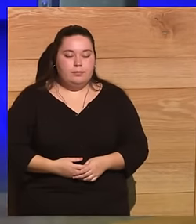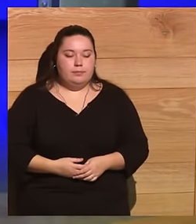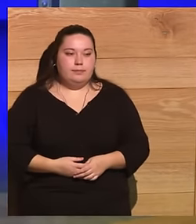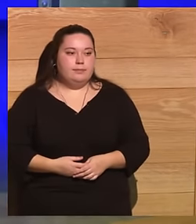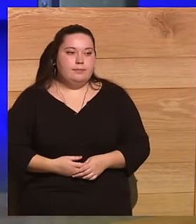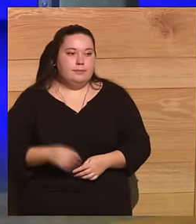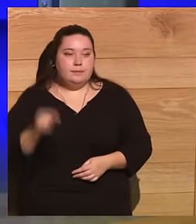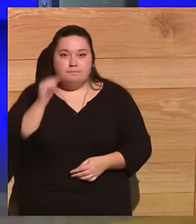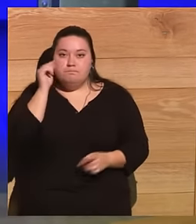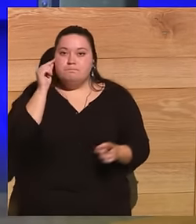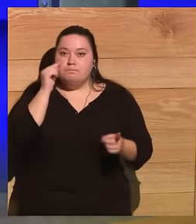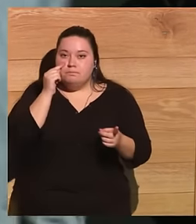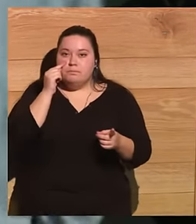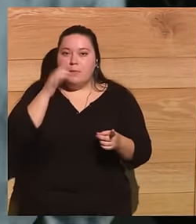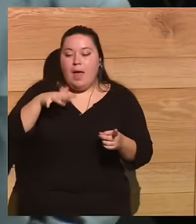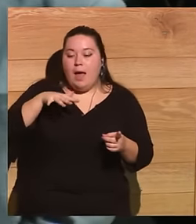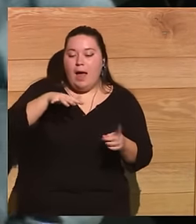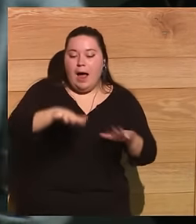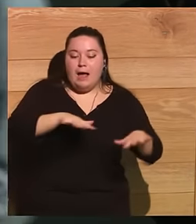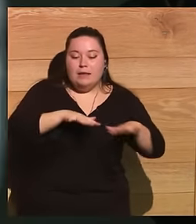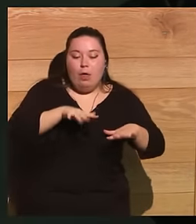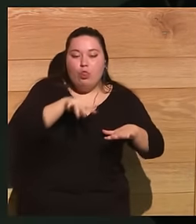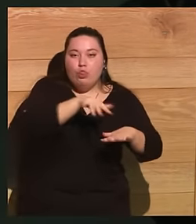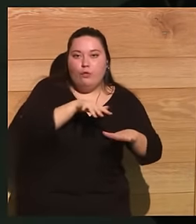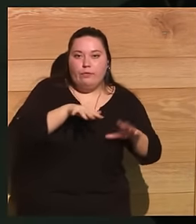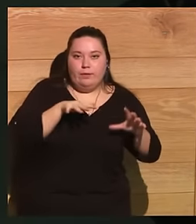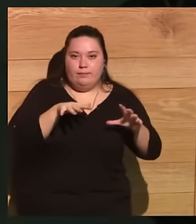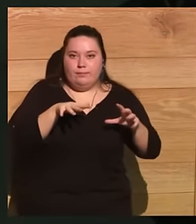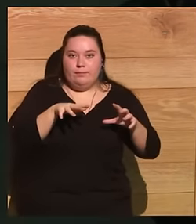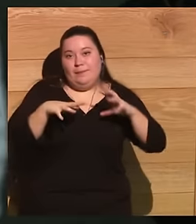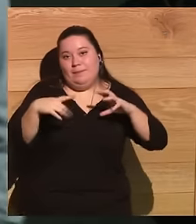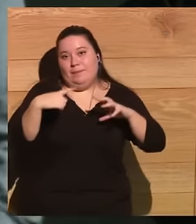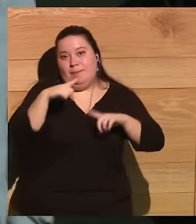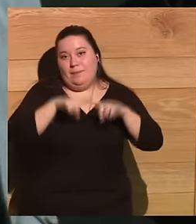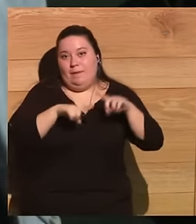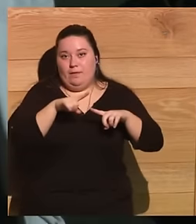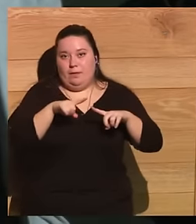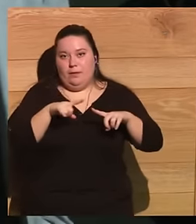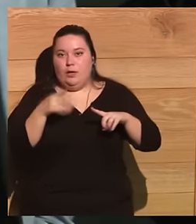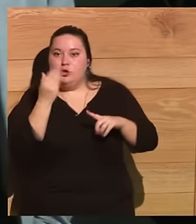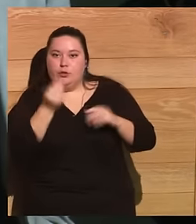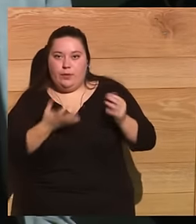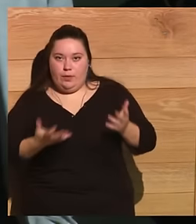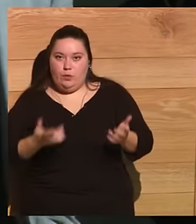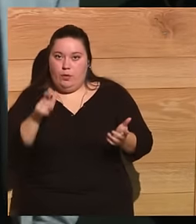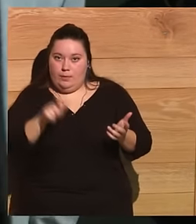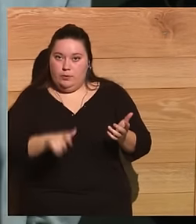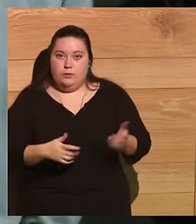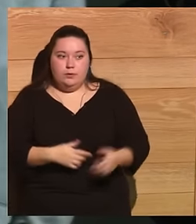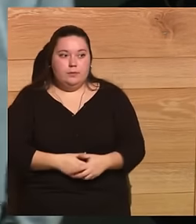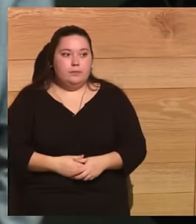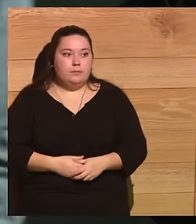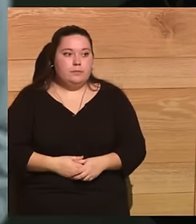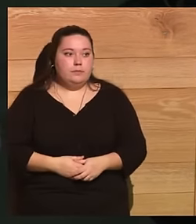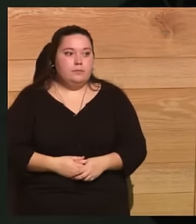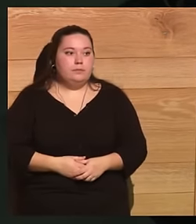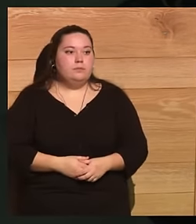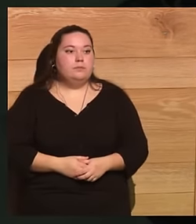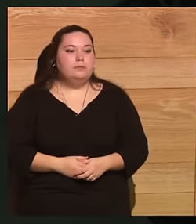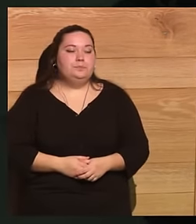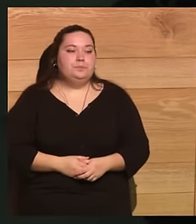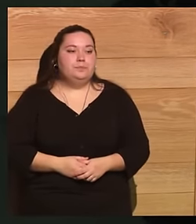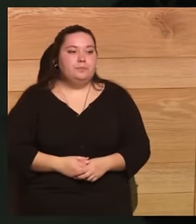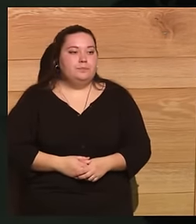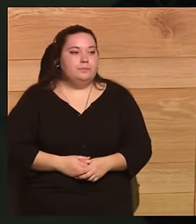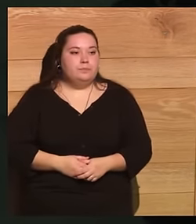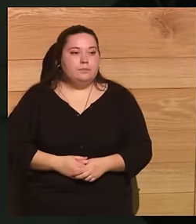identificando dónde se estaba produciendo la actividad en función de lo que estuviera haciendo la persona. Esto es el trabajo de Mike Basner, Michael Serac, Esther